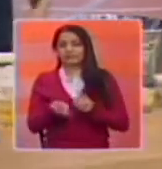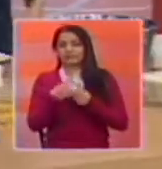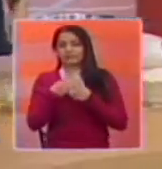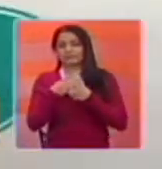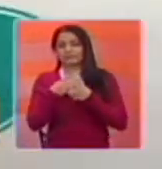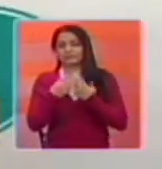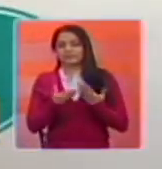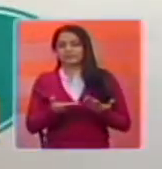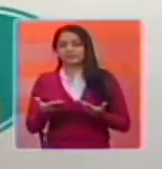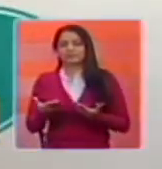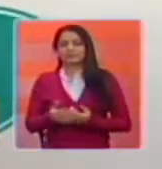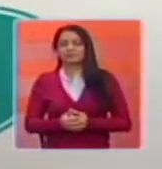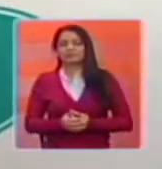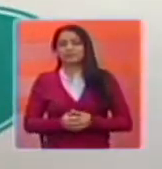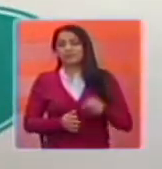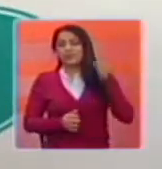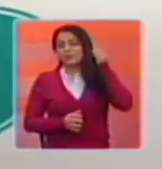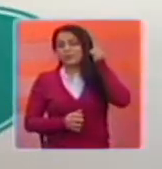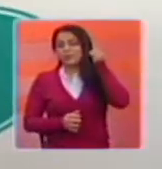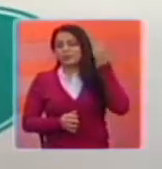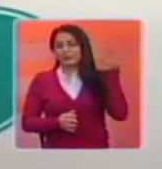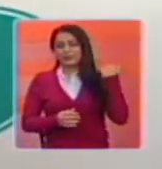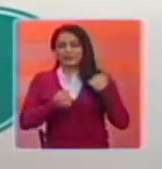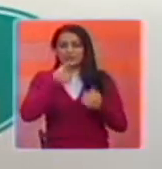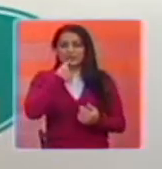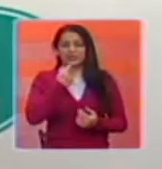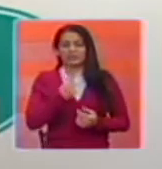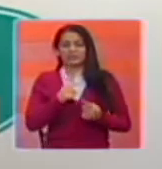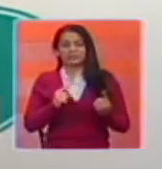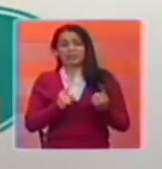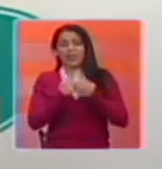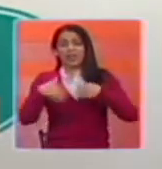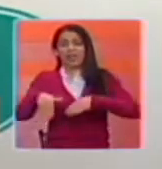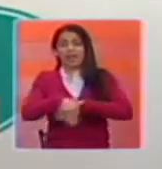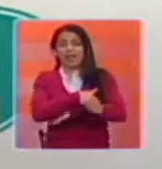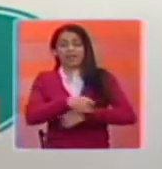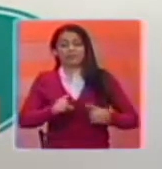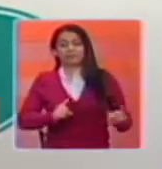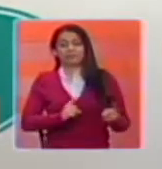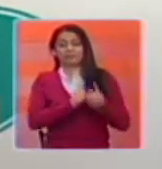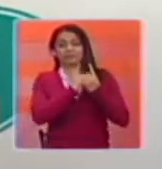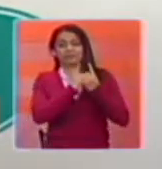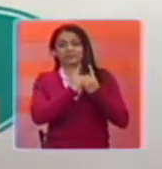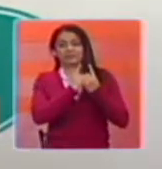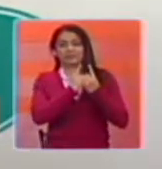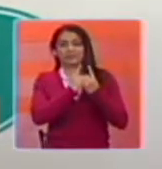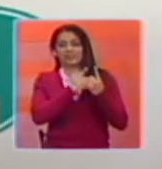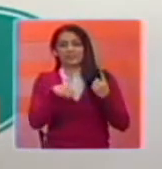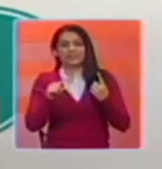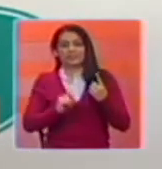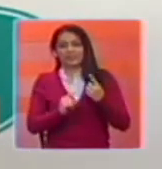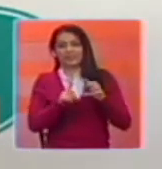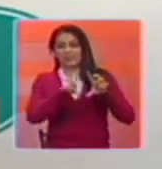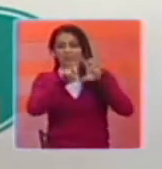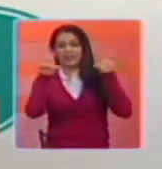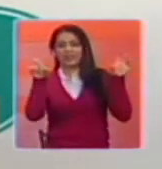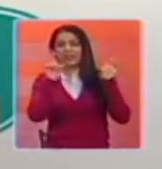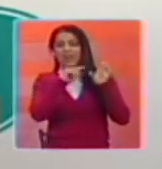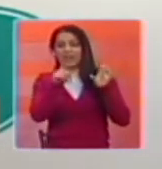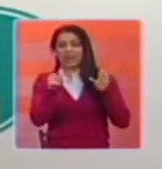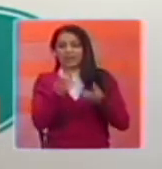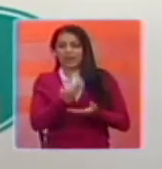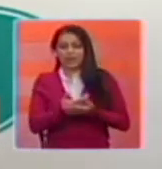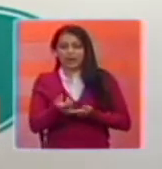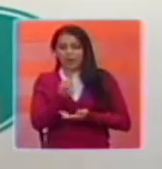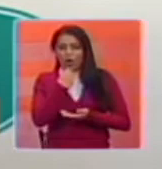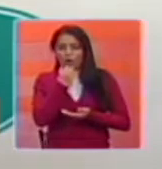www.viachi.com.es. Una señora me dijo el otro día que me encontré en la calle, en el supermercado, mi segundo hogar, el supermercado. Me dice la señora, oiga,